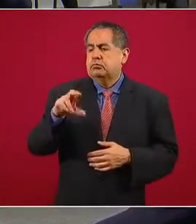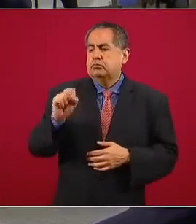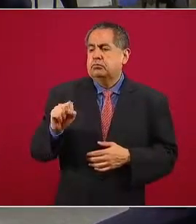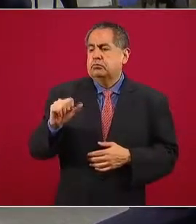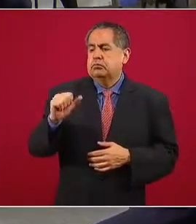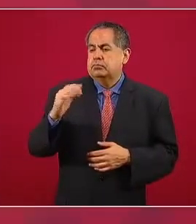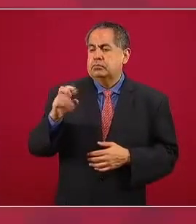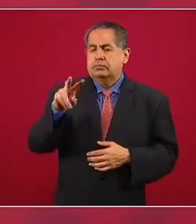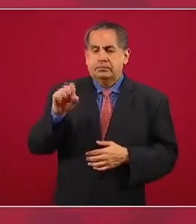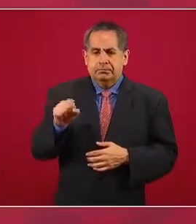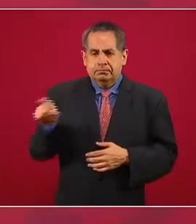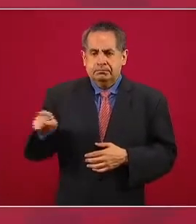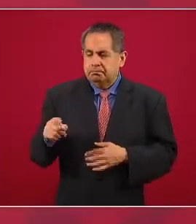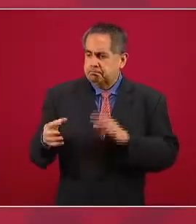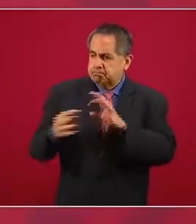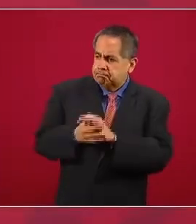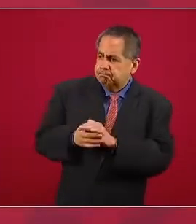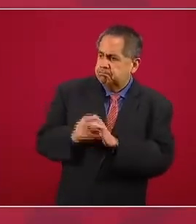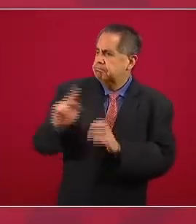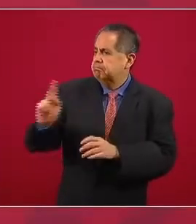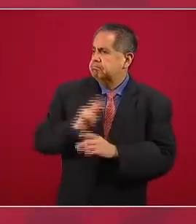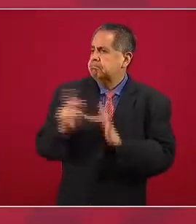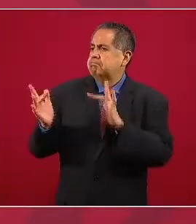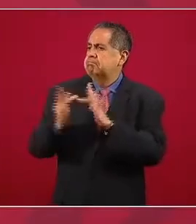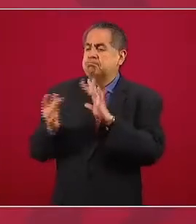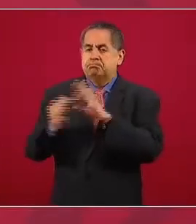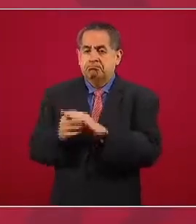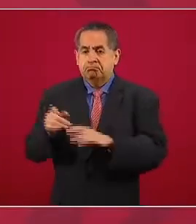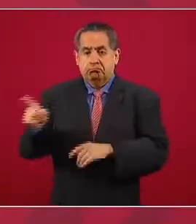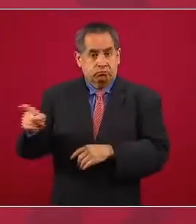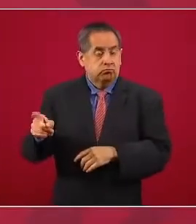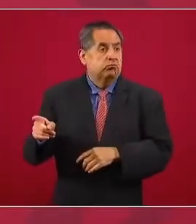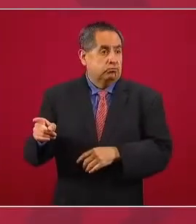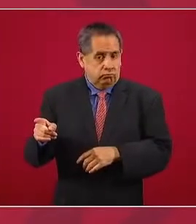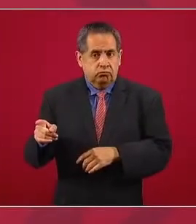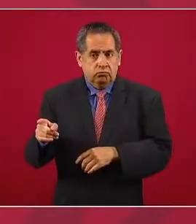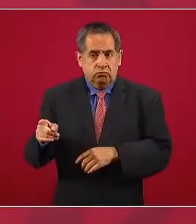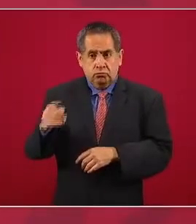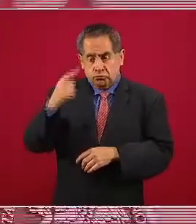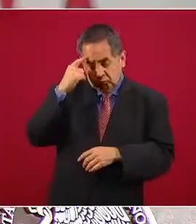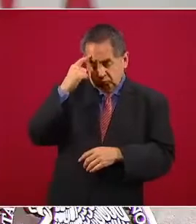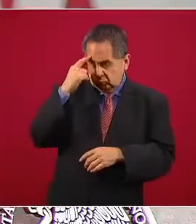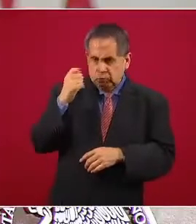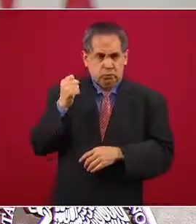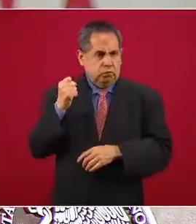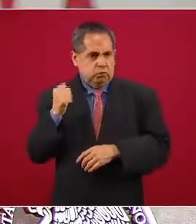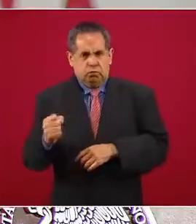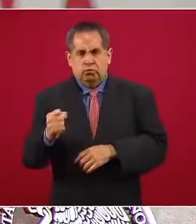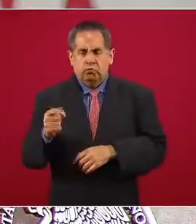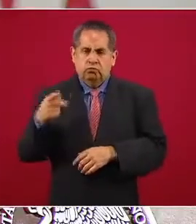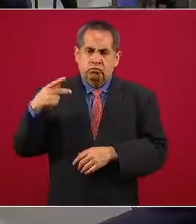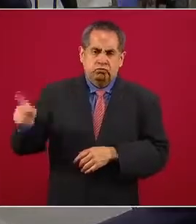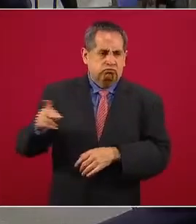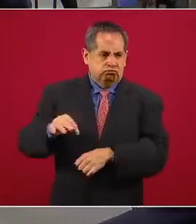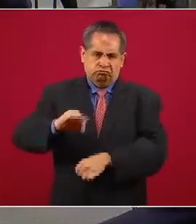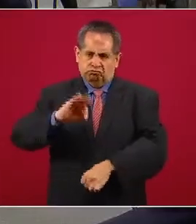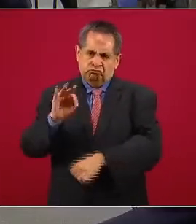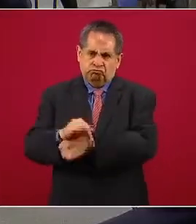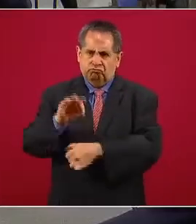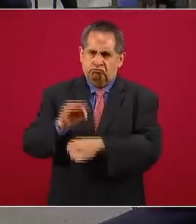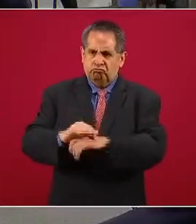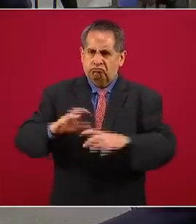y en el cual encontramos definitivamente un hombre duro para visualizar, un hombre que defiende los intereses